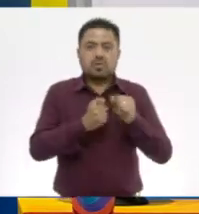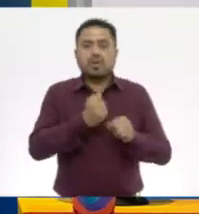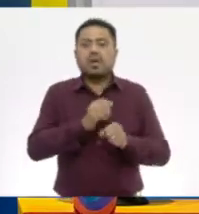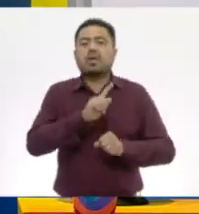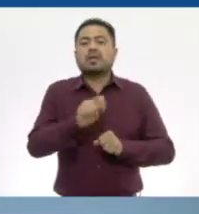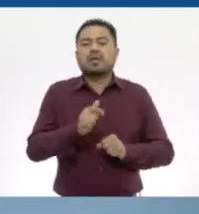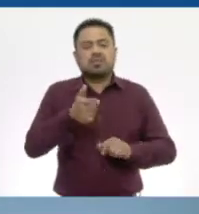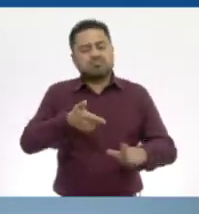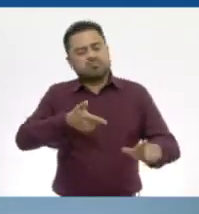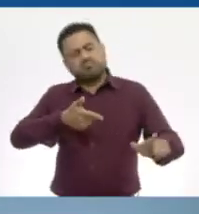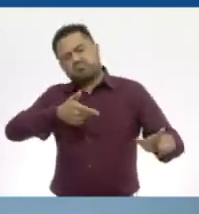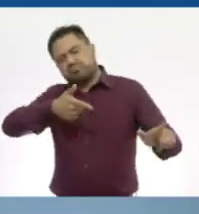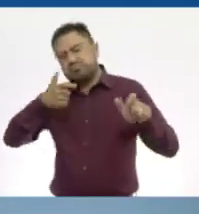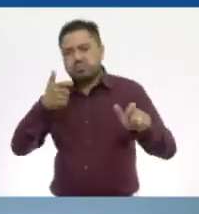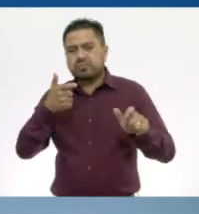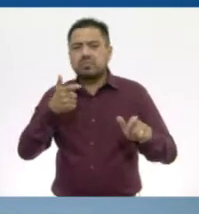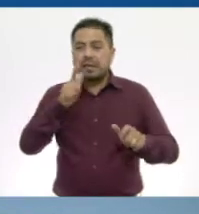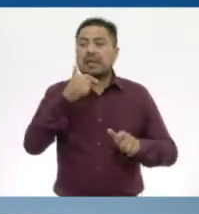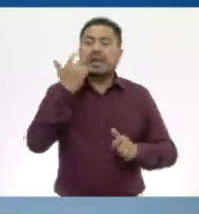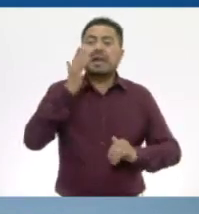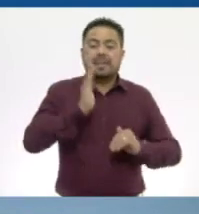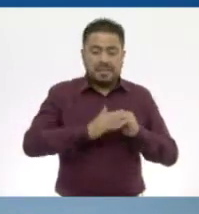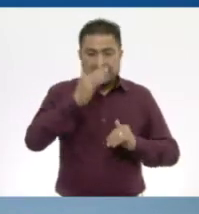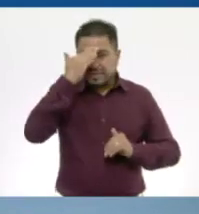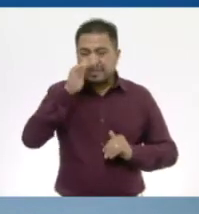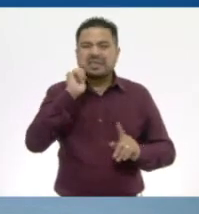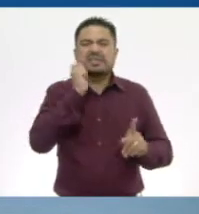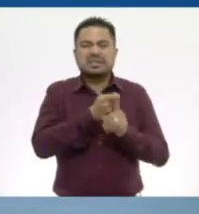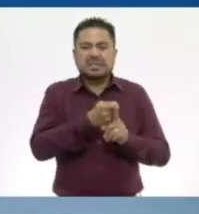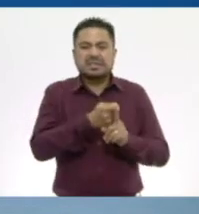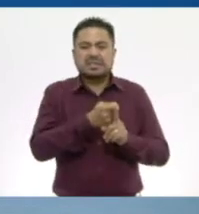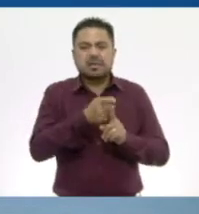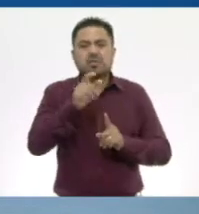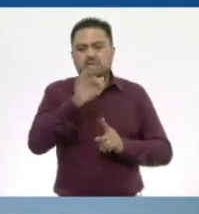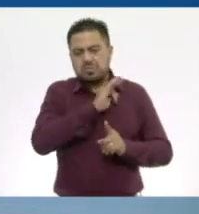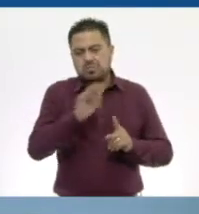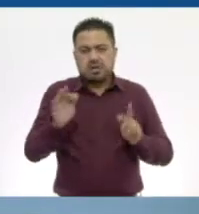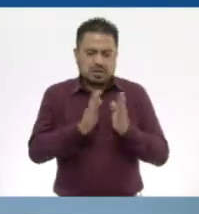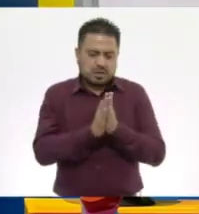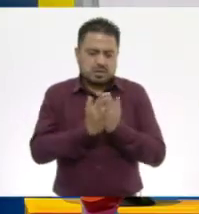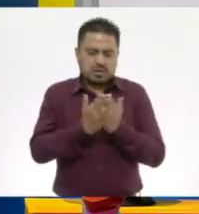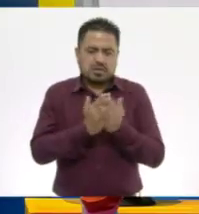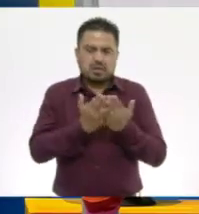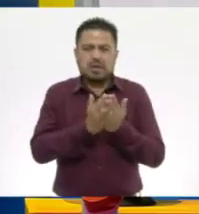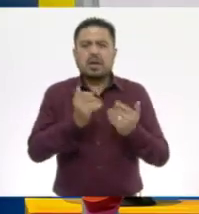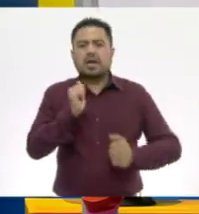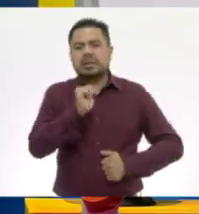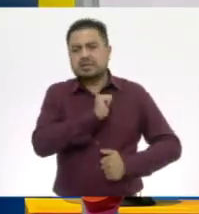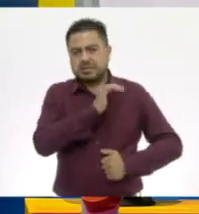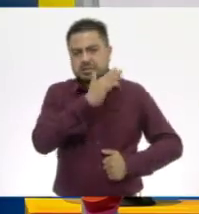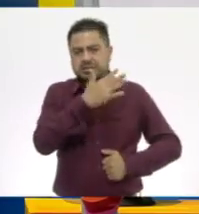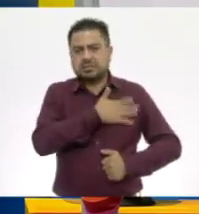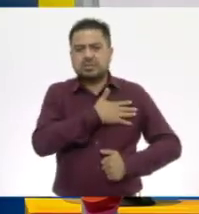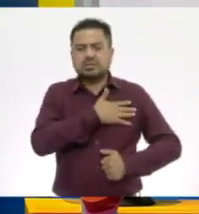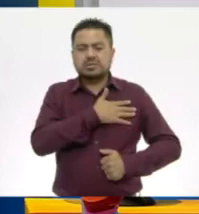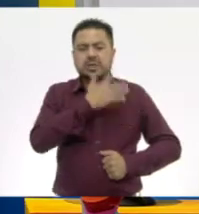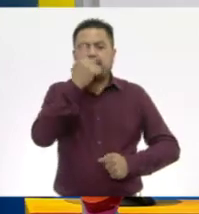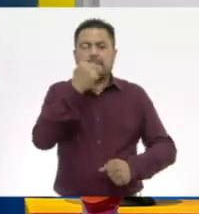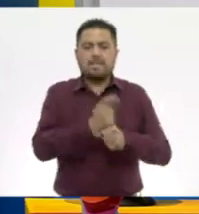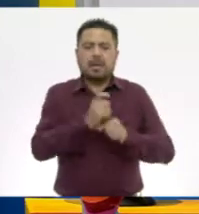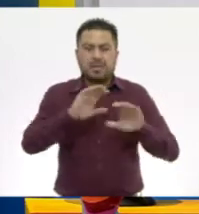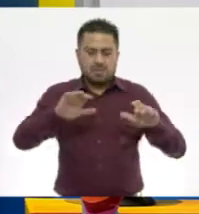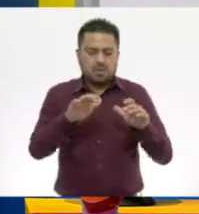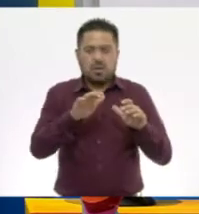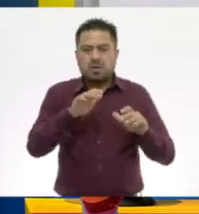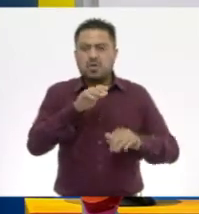fue fusilado. Si quieren saber más sobre Agustín de Iturbide, pueden consultar su libro de texto de español. En el primer bloque,